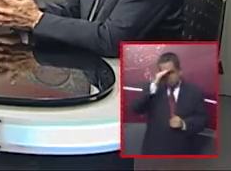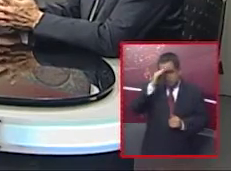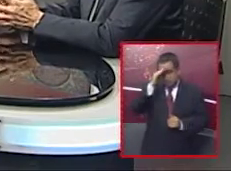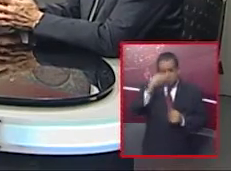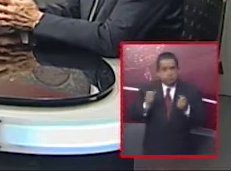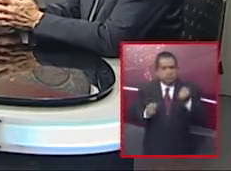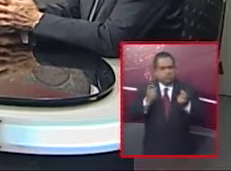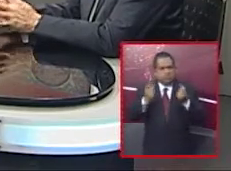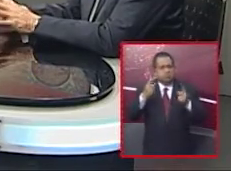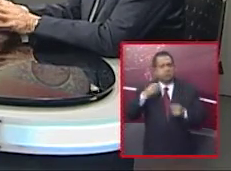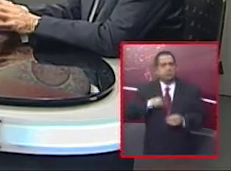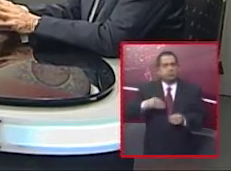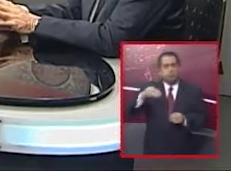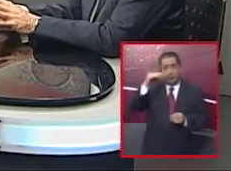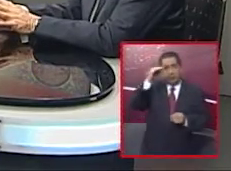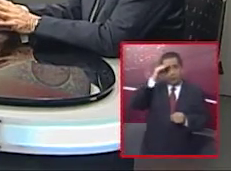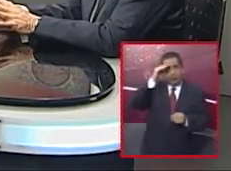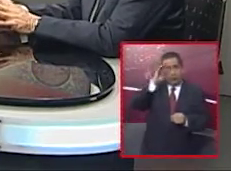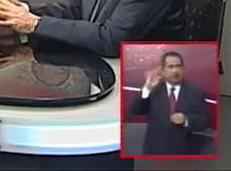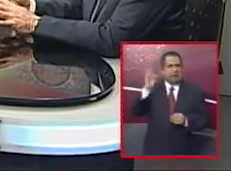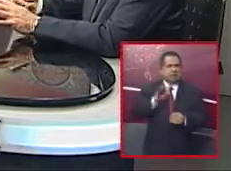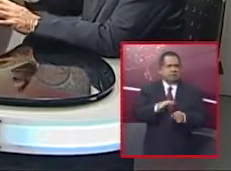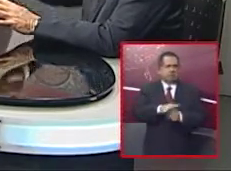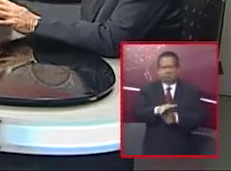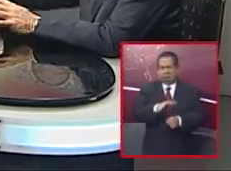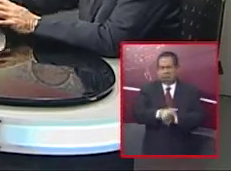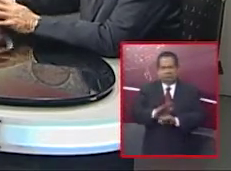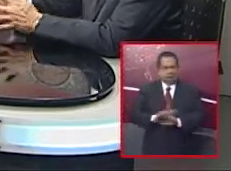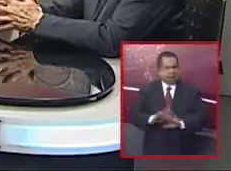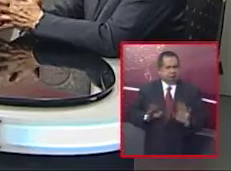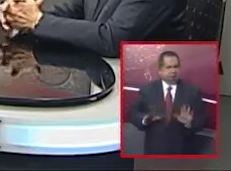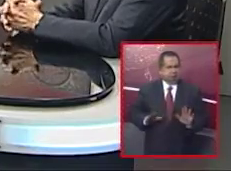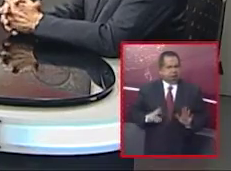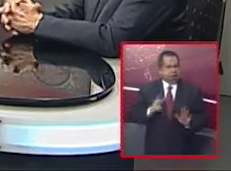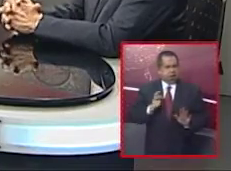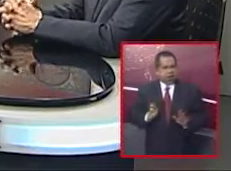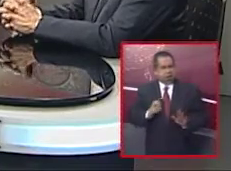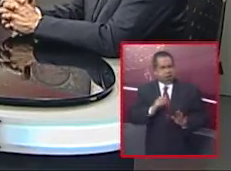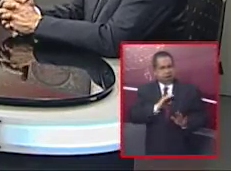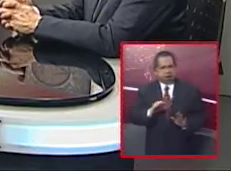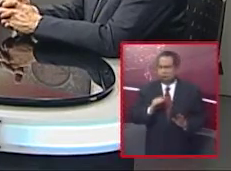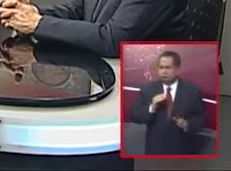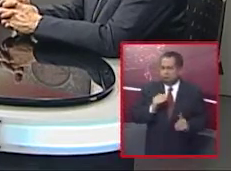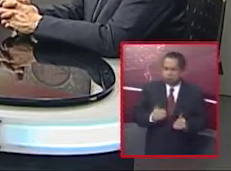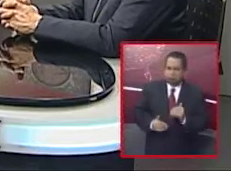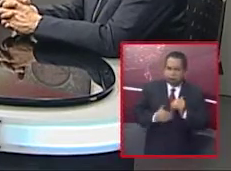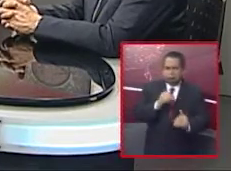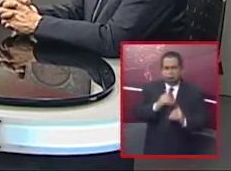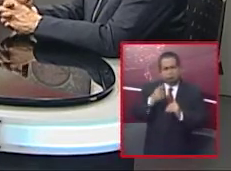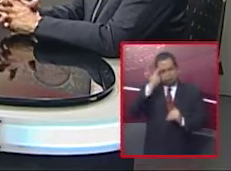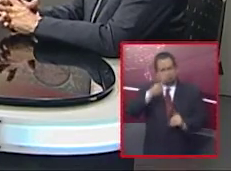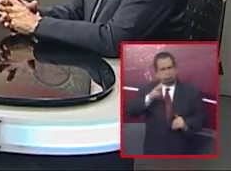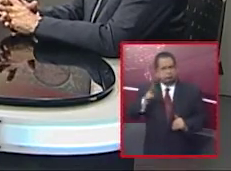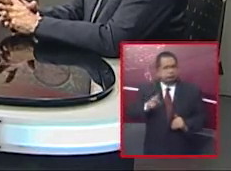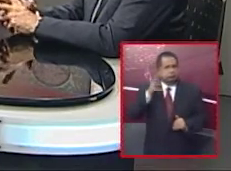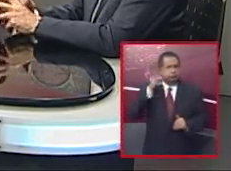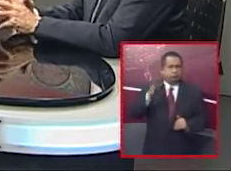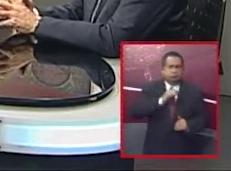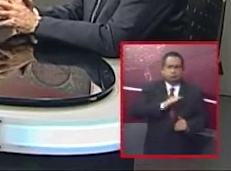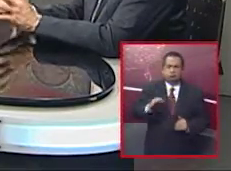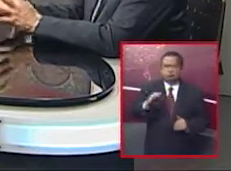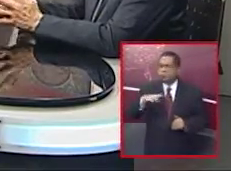consideraban que era suficiente con eso, que sí se estaba avanzando en un combate real a la